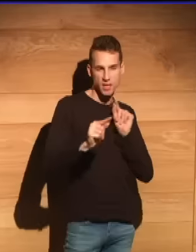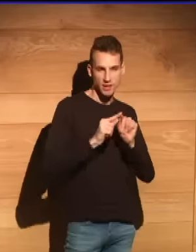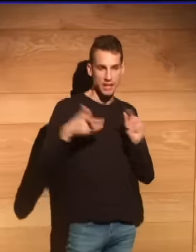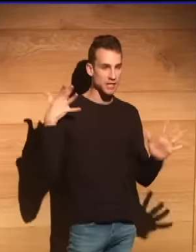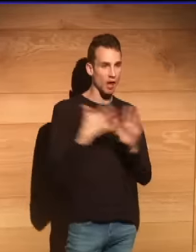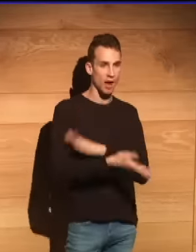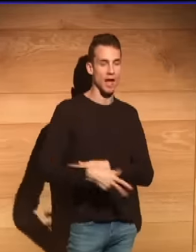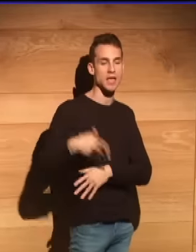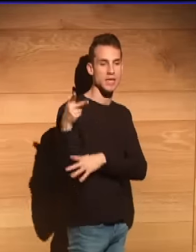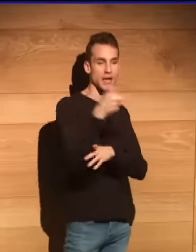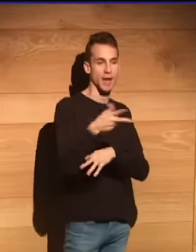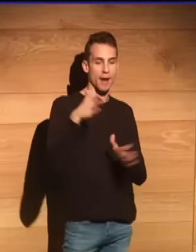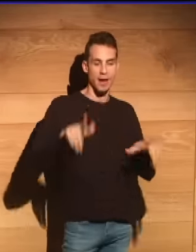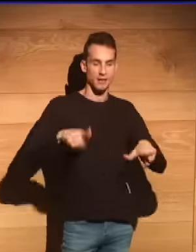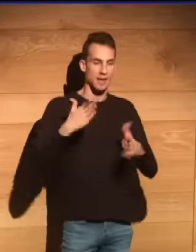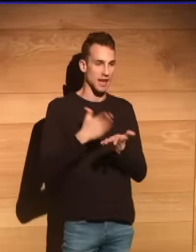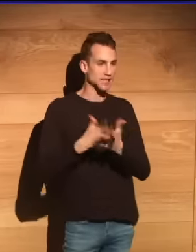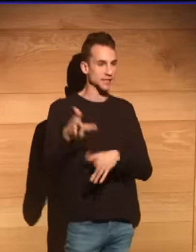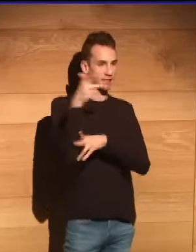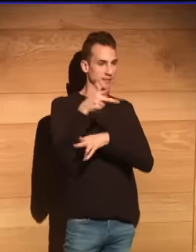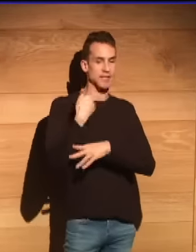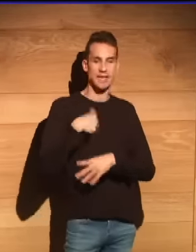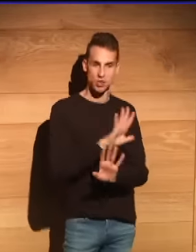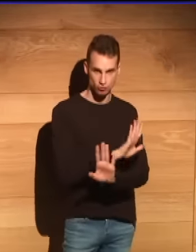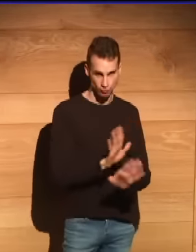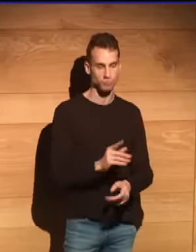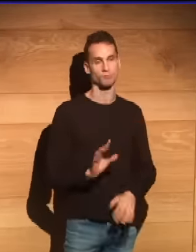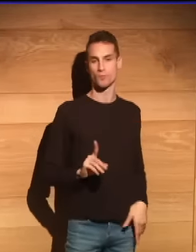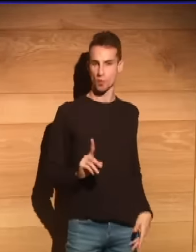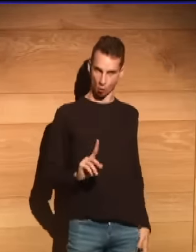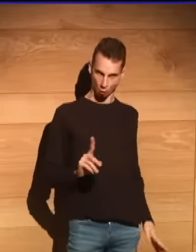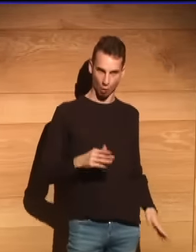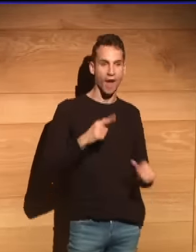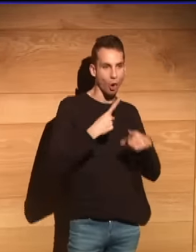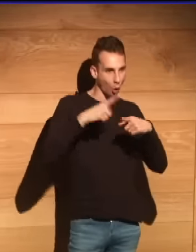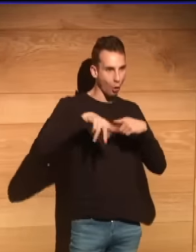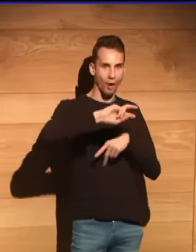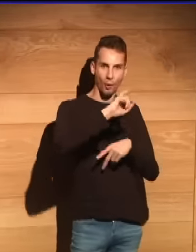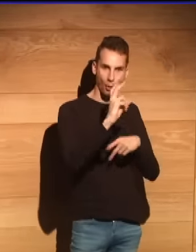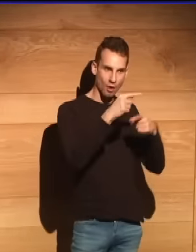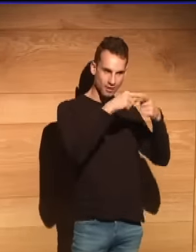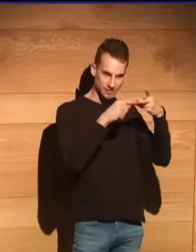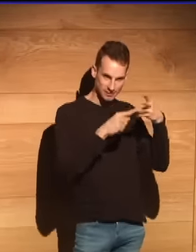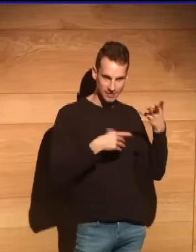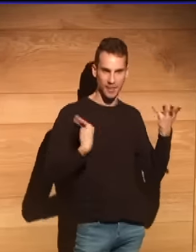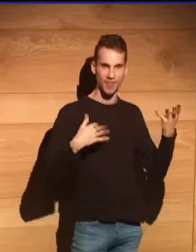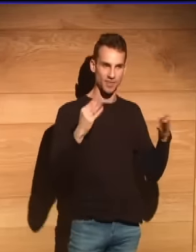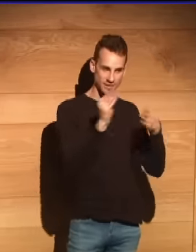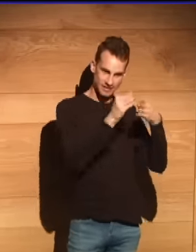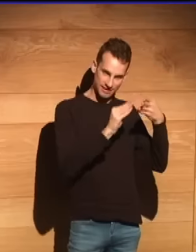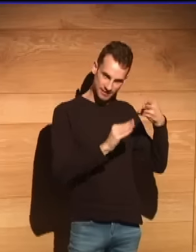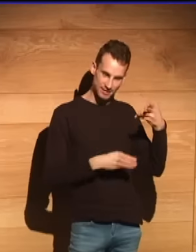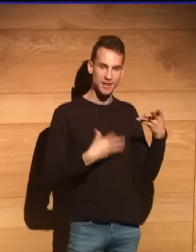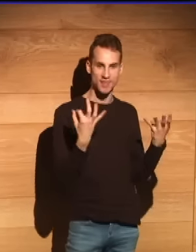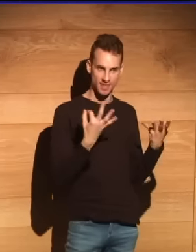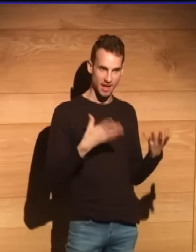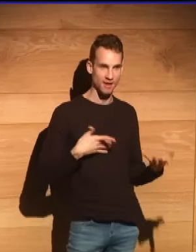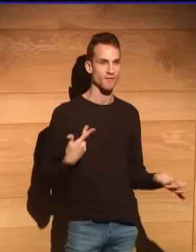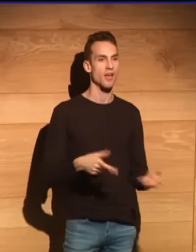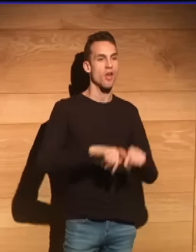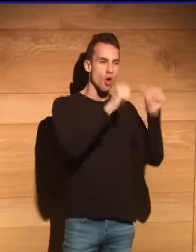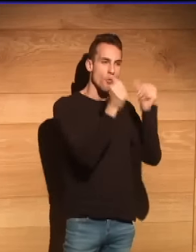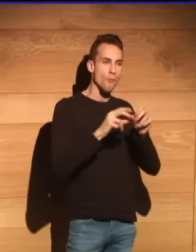presencial, eso es como la primera línea de batalla, ¿no? Pero hay mucho más. La tecnología nos ofrece nuevas maneras para educar, nuevos